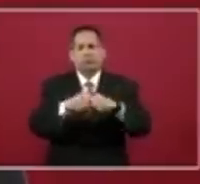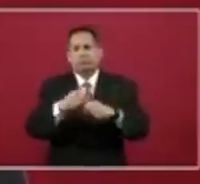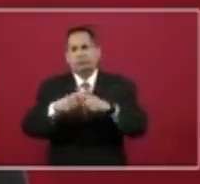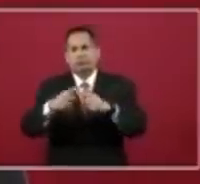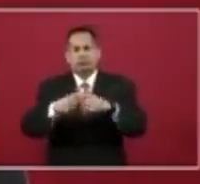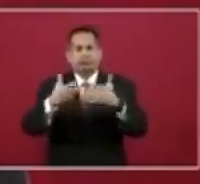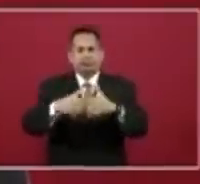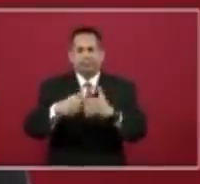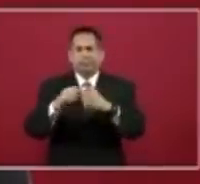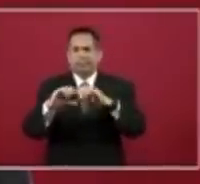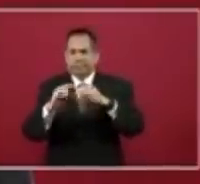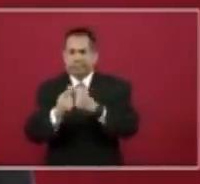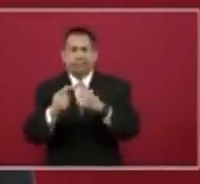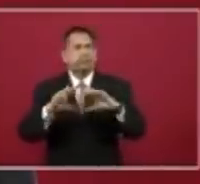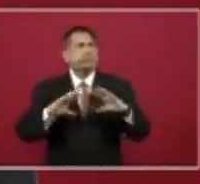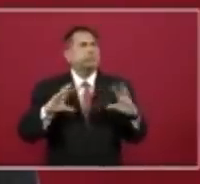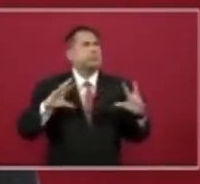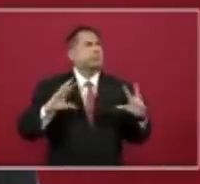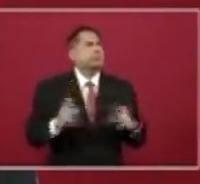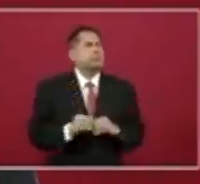empresas, son